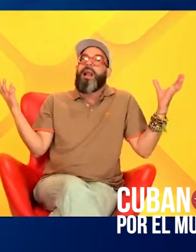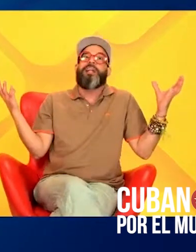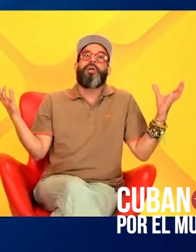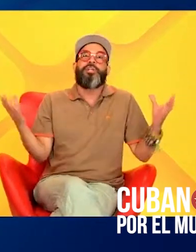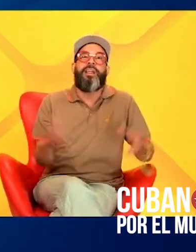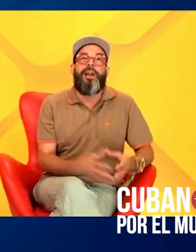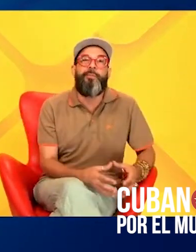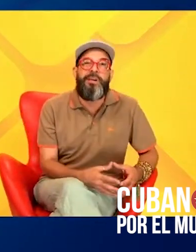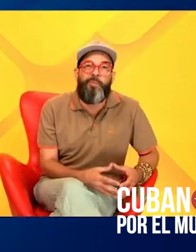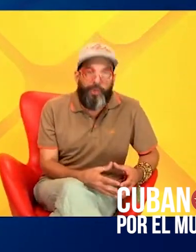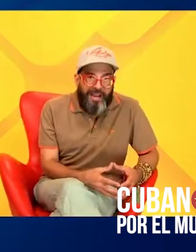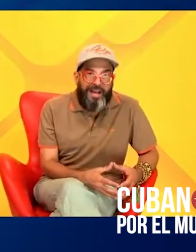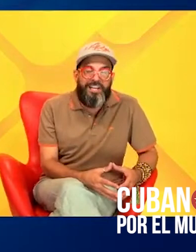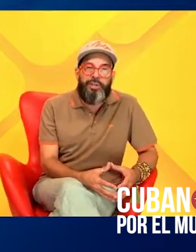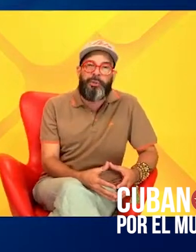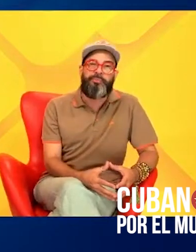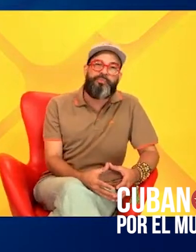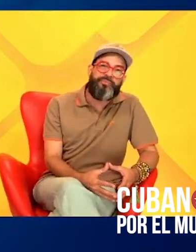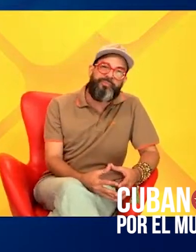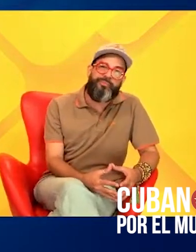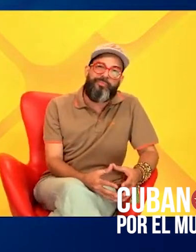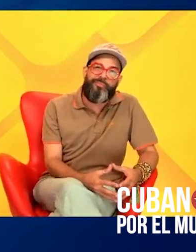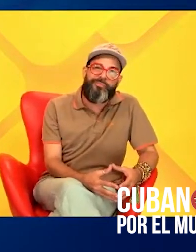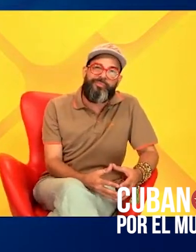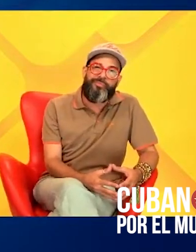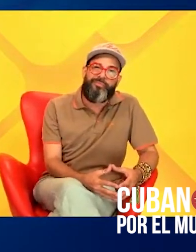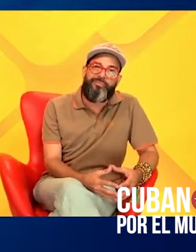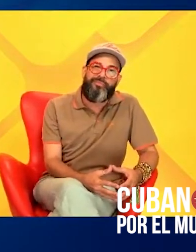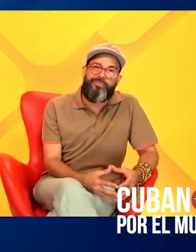la muma la tota da lo mismo de cariño